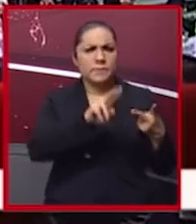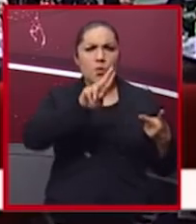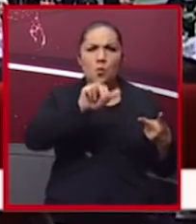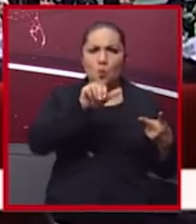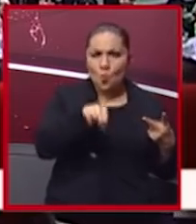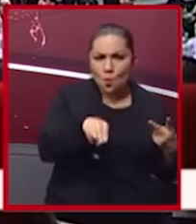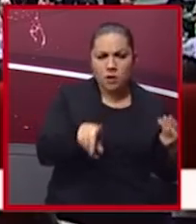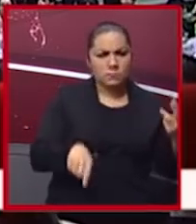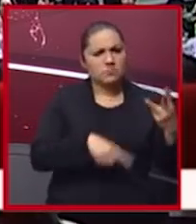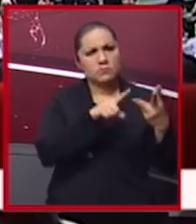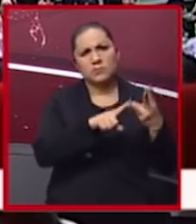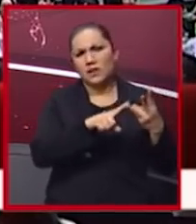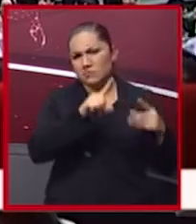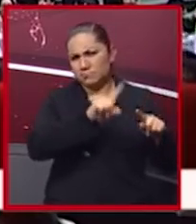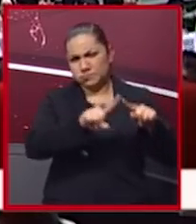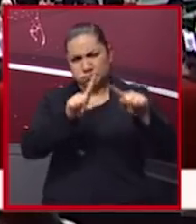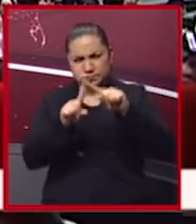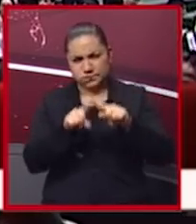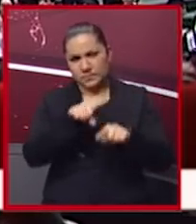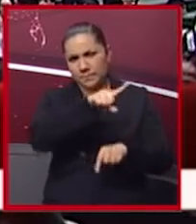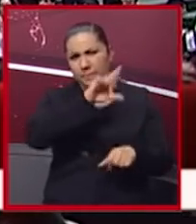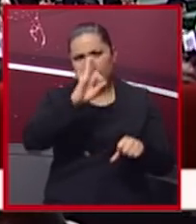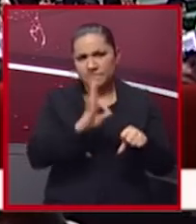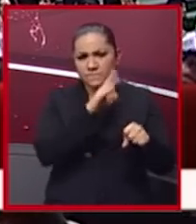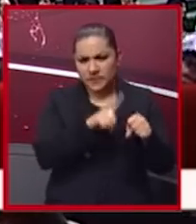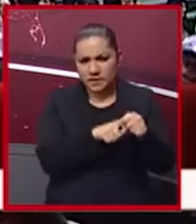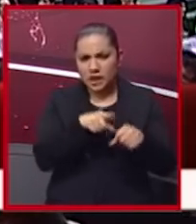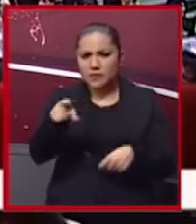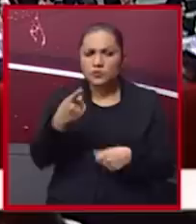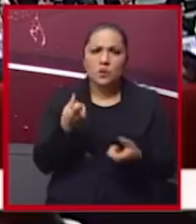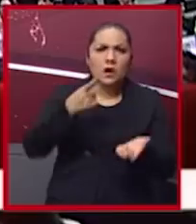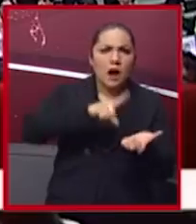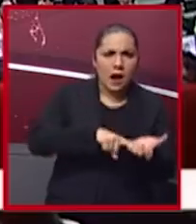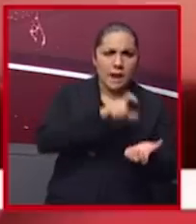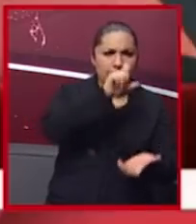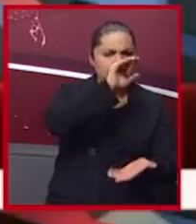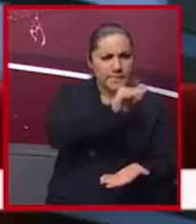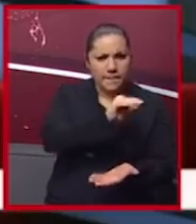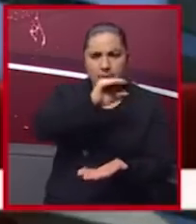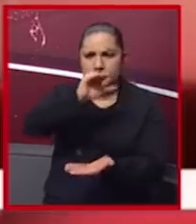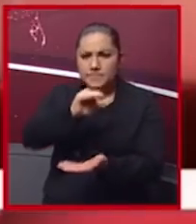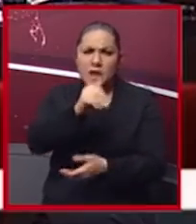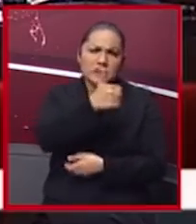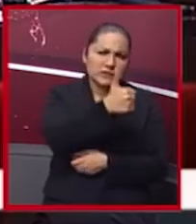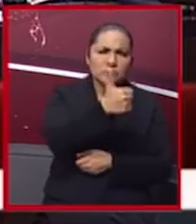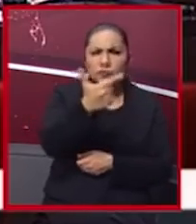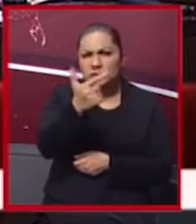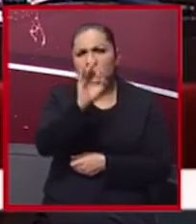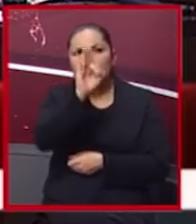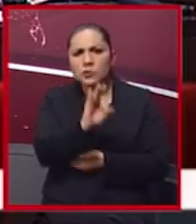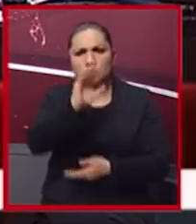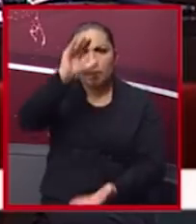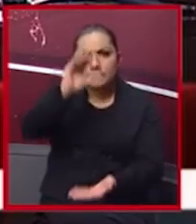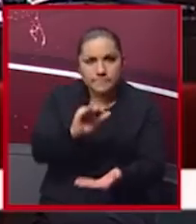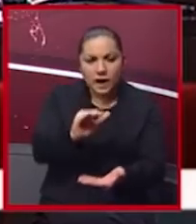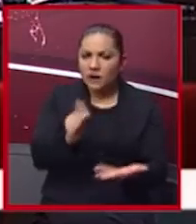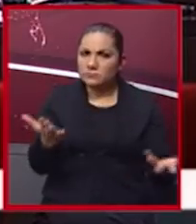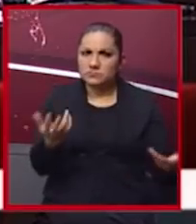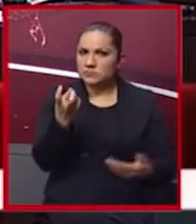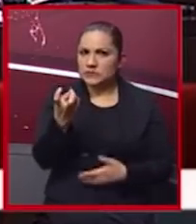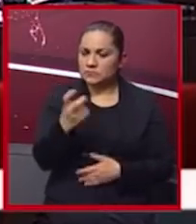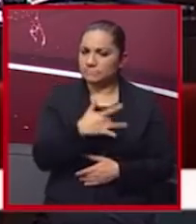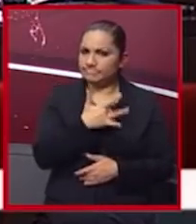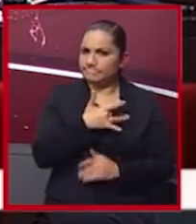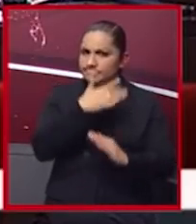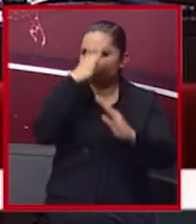instituciones de carácter federal en un recorte del 6 al 7%. La orientación del presupuesto hacia la